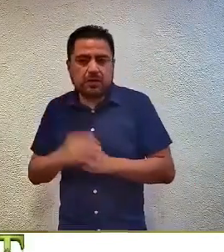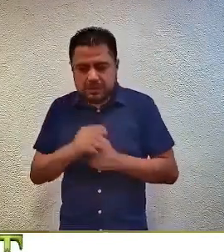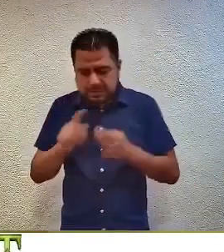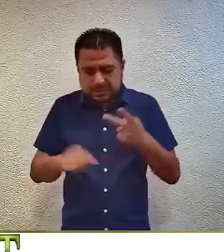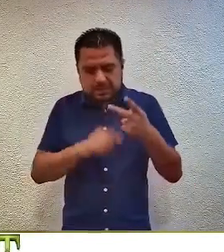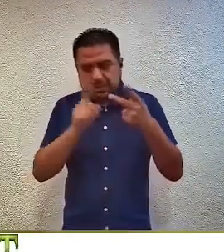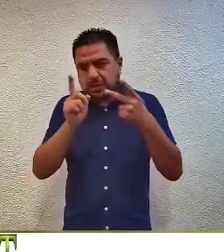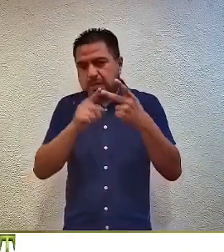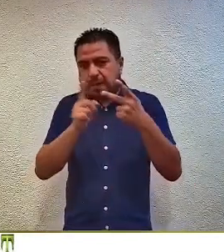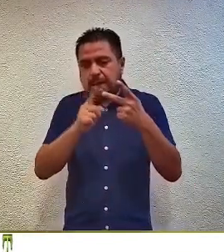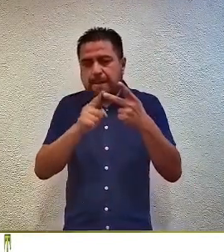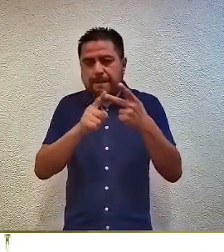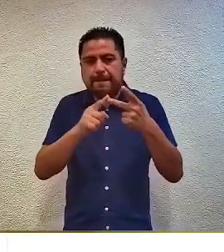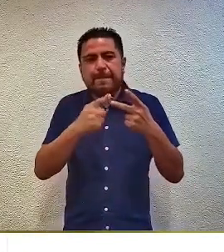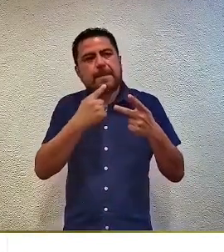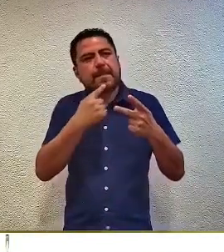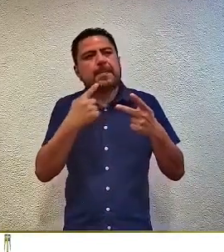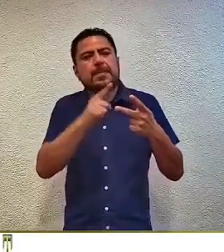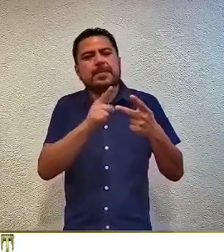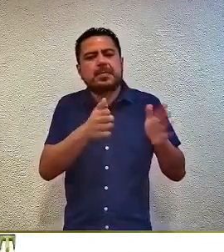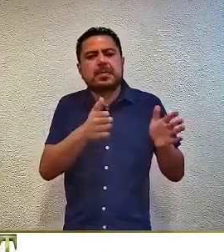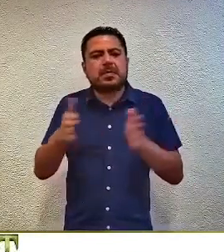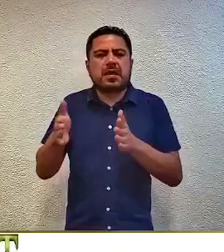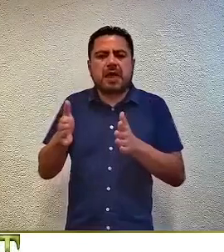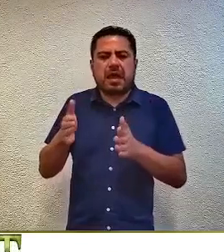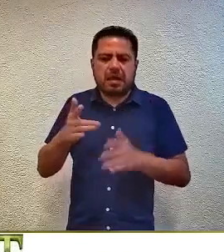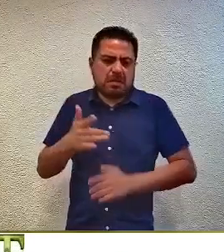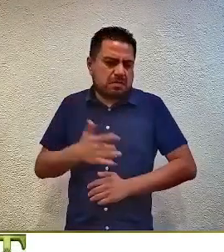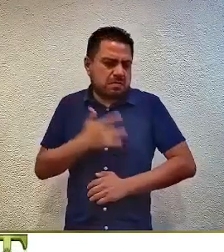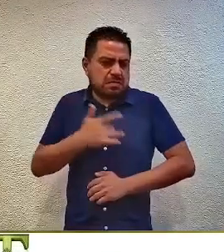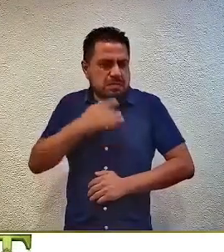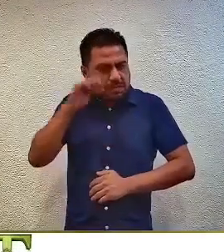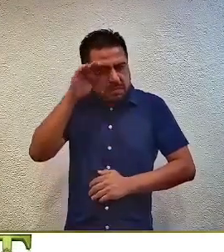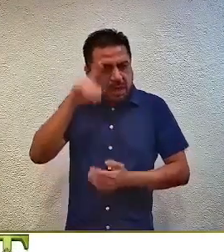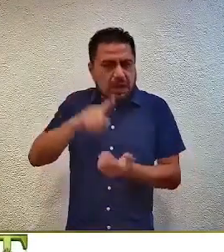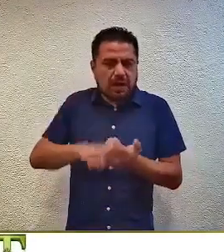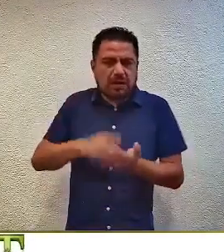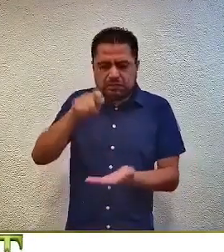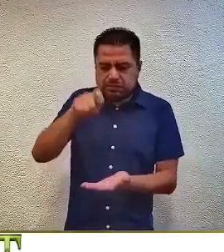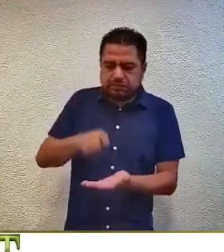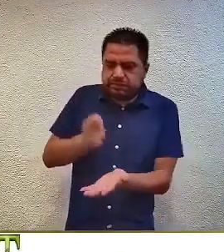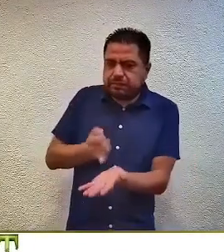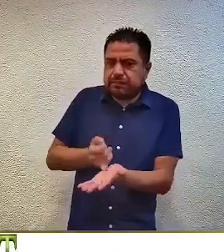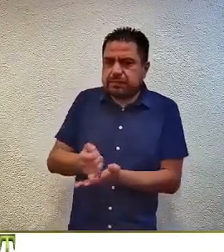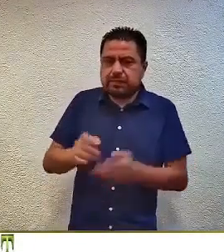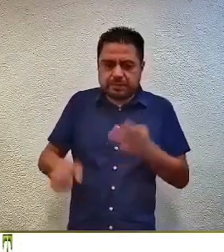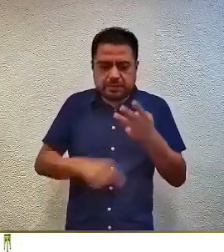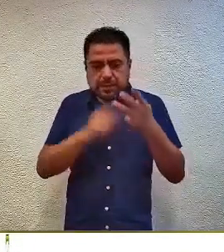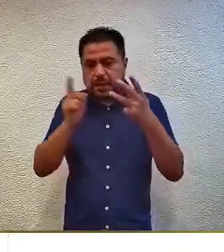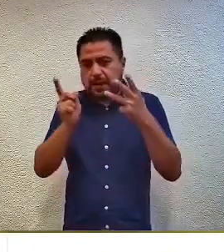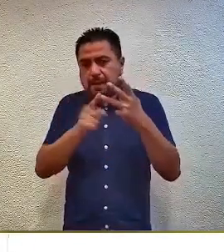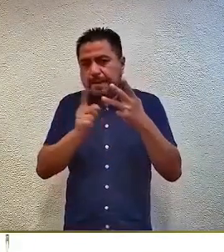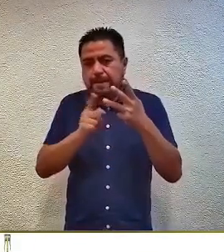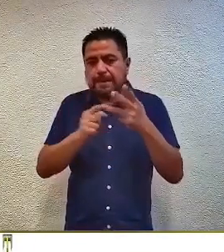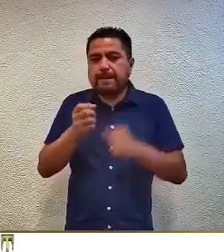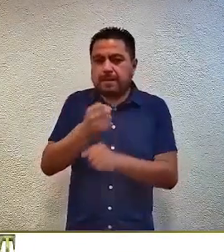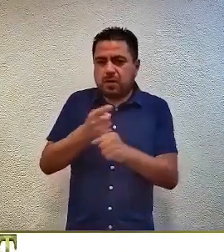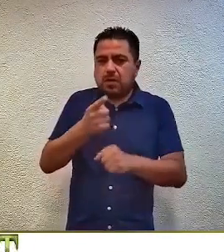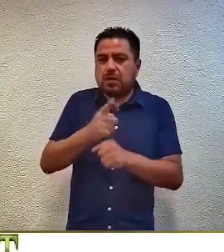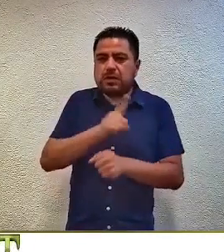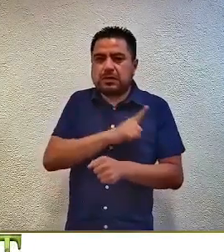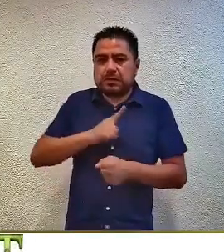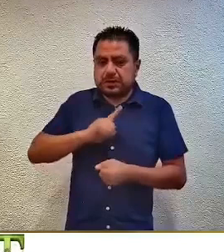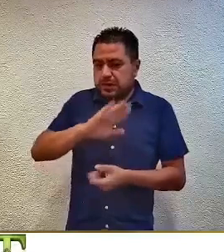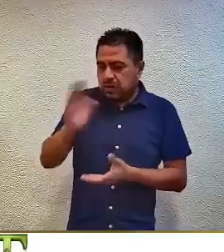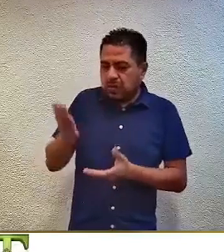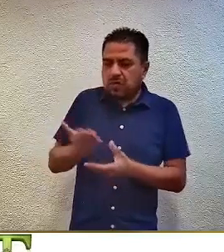confirma el acto impugnado en términos de lo expuesto en la parte considerativa de la presente sentencia. Tercero, en su oportunidad, archívese el presente asunto